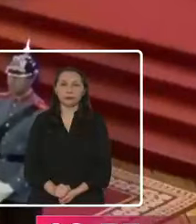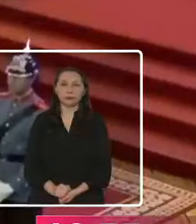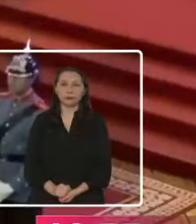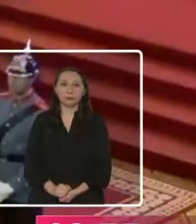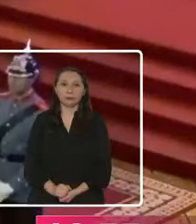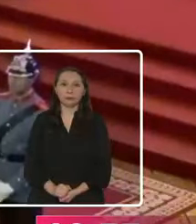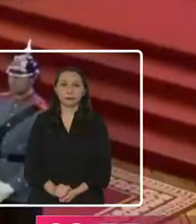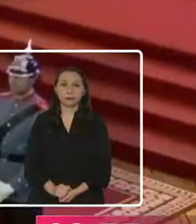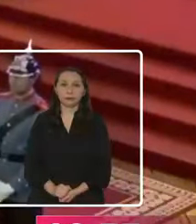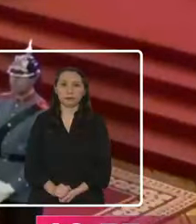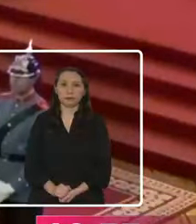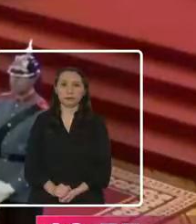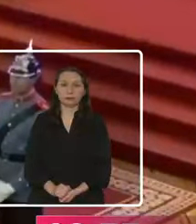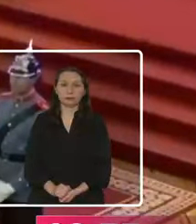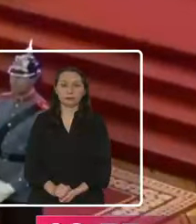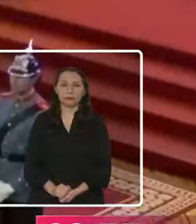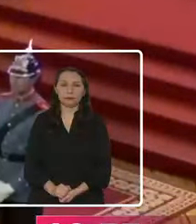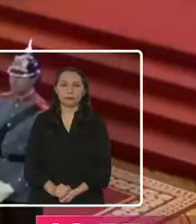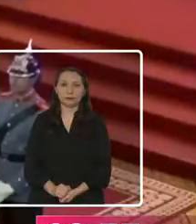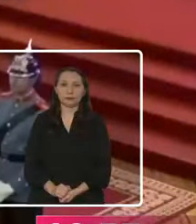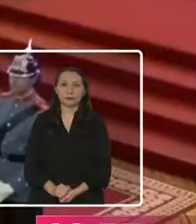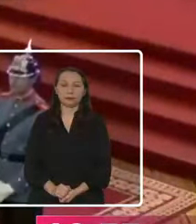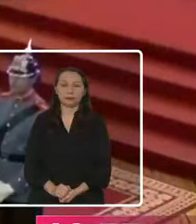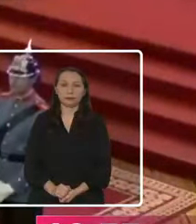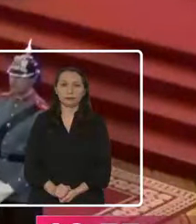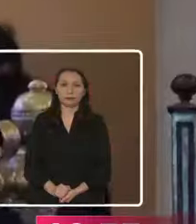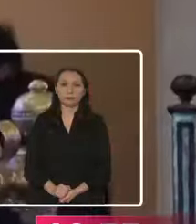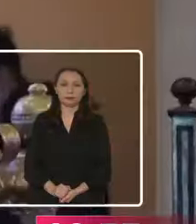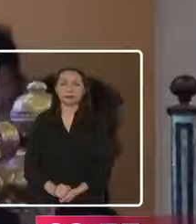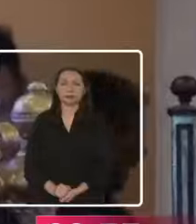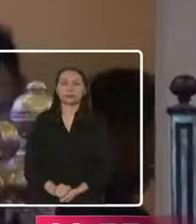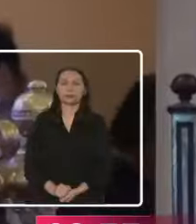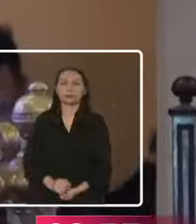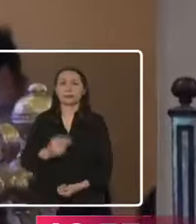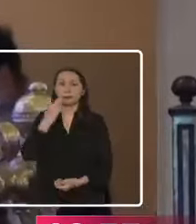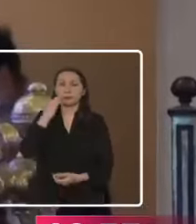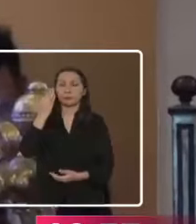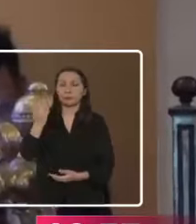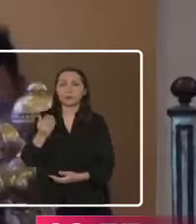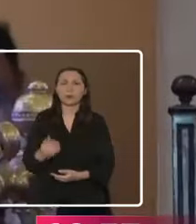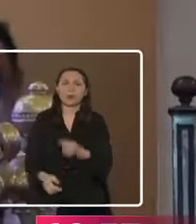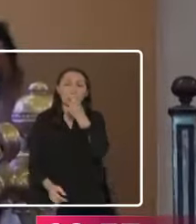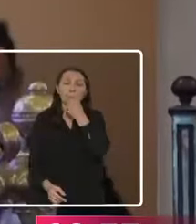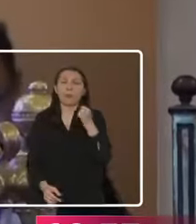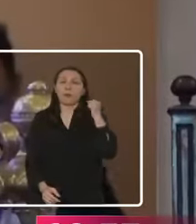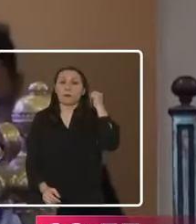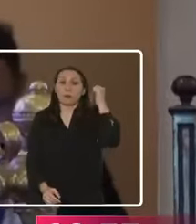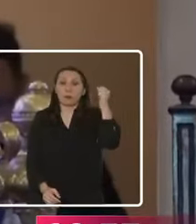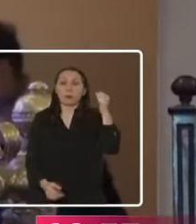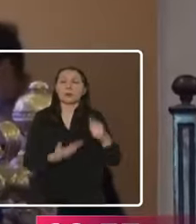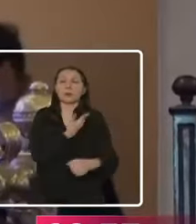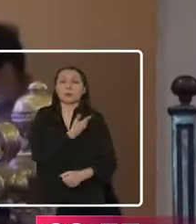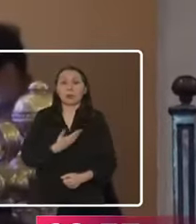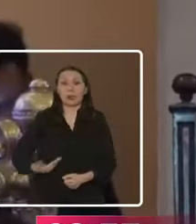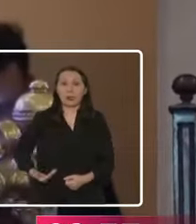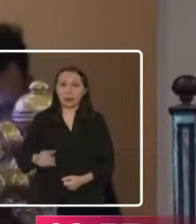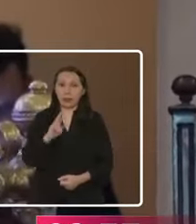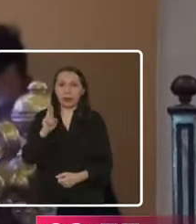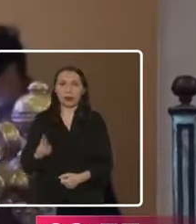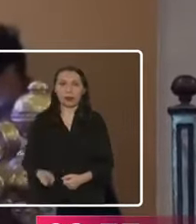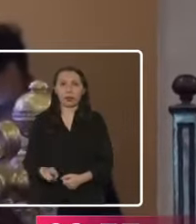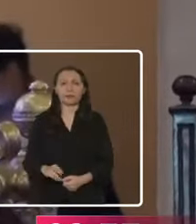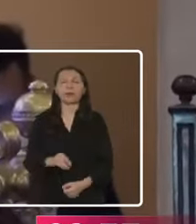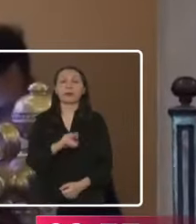discursos, uno de ellos el del presidente del Senado, Juan Antonio Coloma, señor, también los expresidentes y el presidente Gabriel Boric.